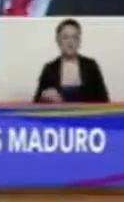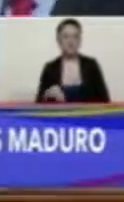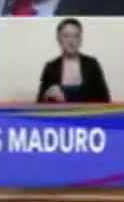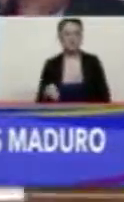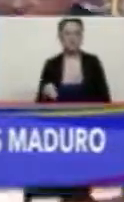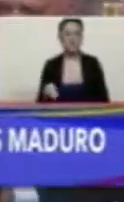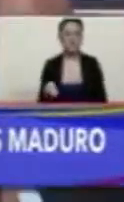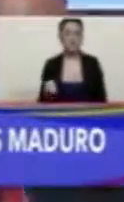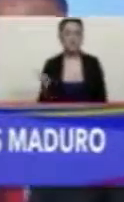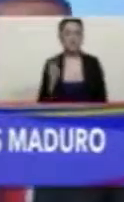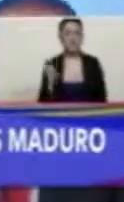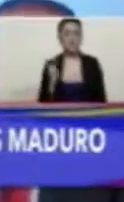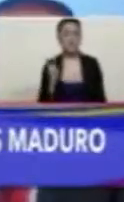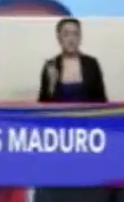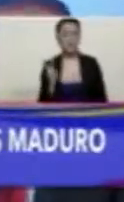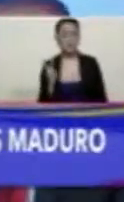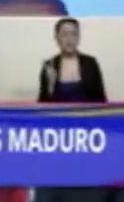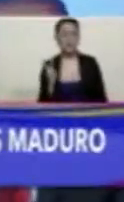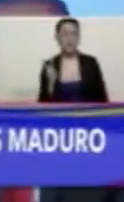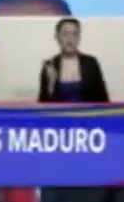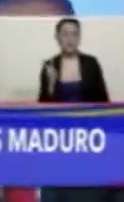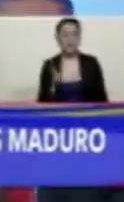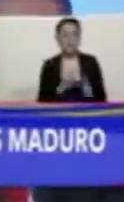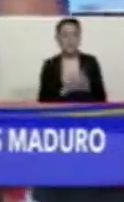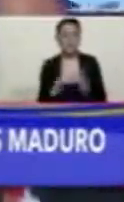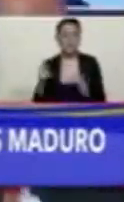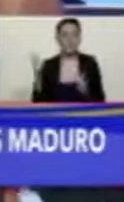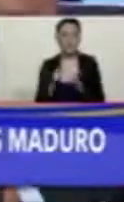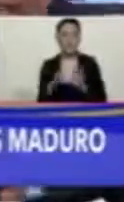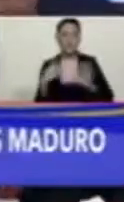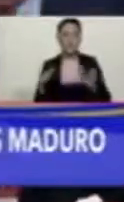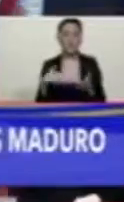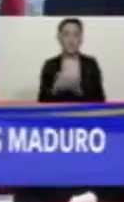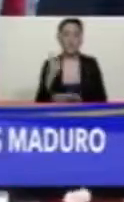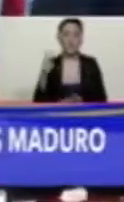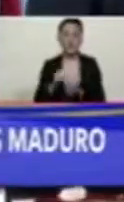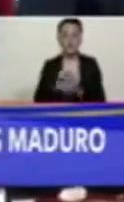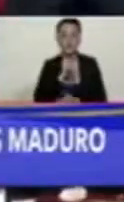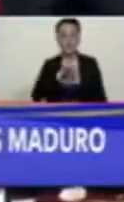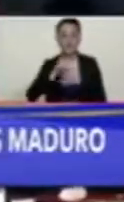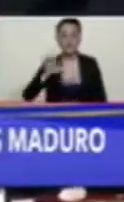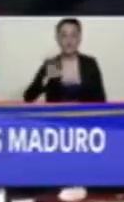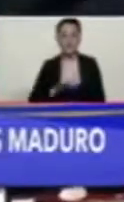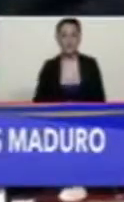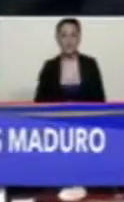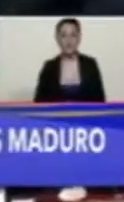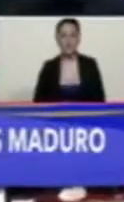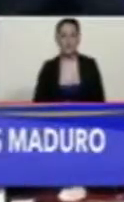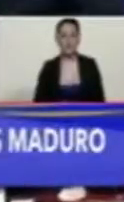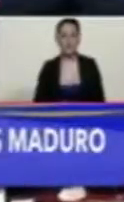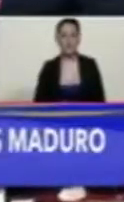la República Bolivariana de Venezuela para el periodo 2019-2025.